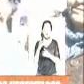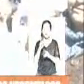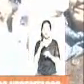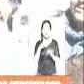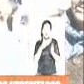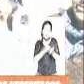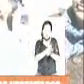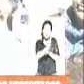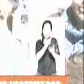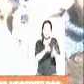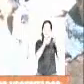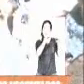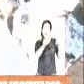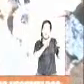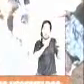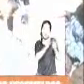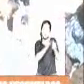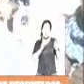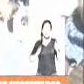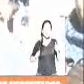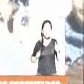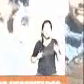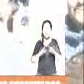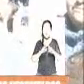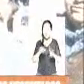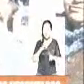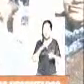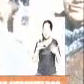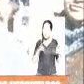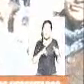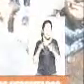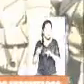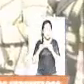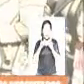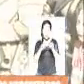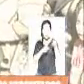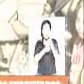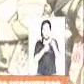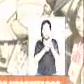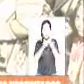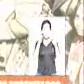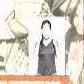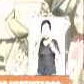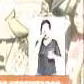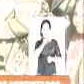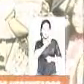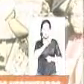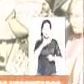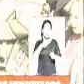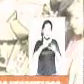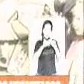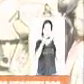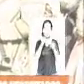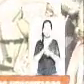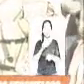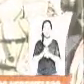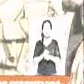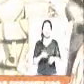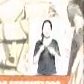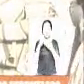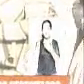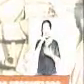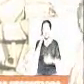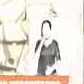al partido. Estoy dando un paso al costado, pero soy un soldado más del proceso. Así, de esta manera es que Virginia Velasco, ante nuestras